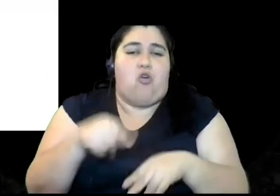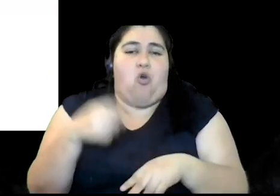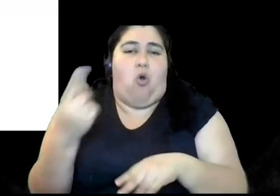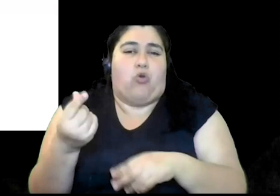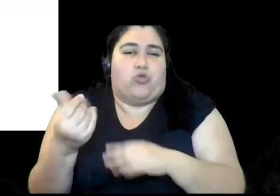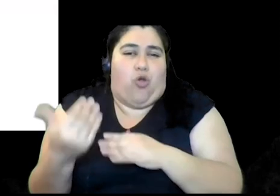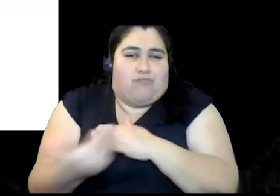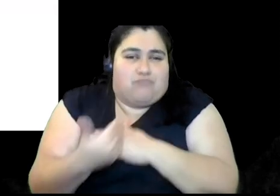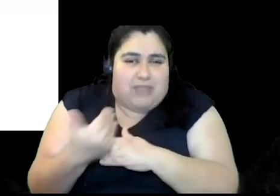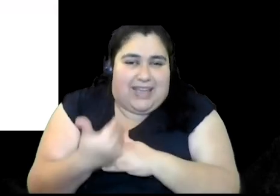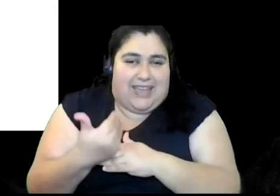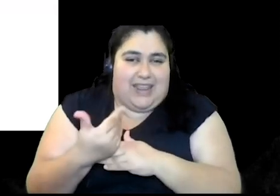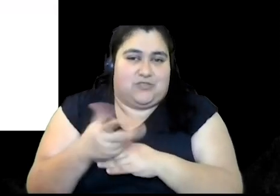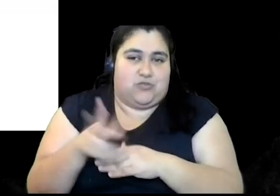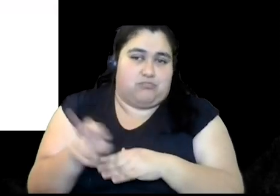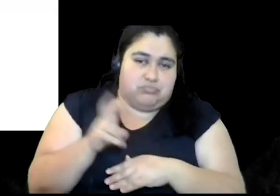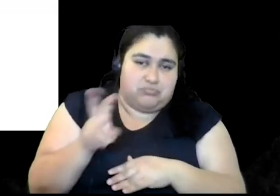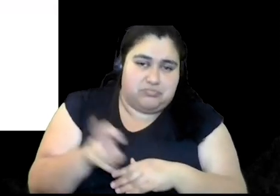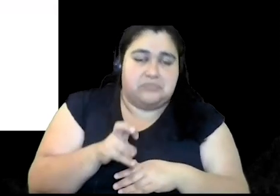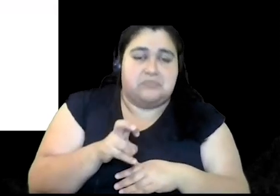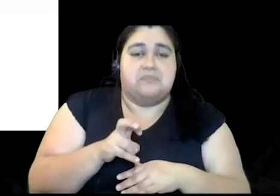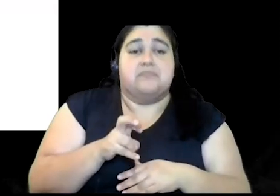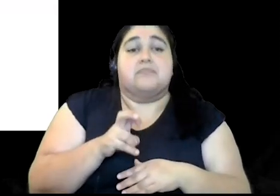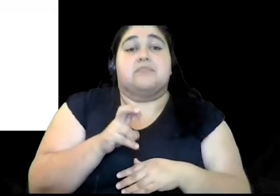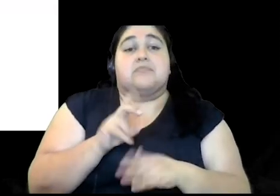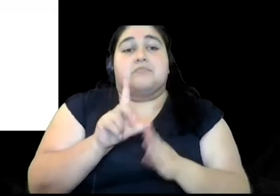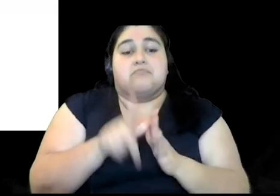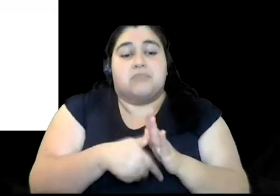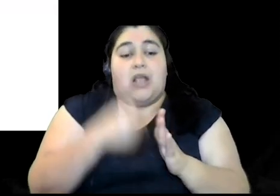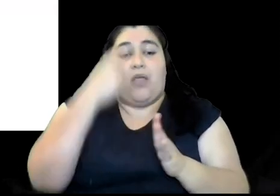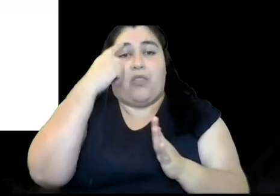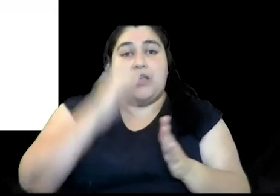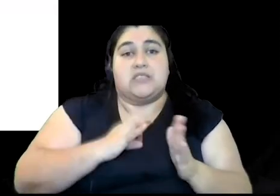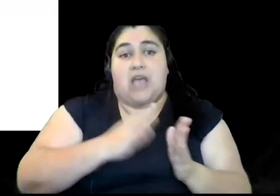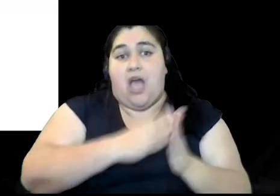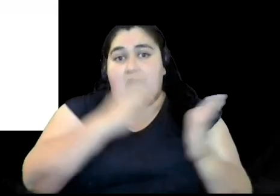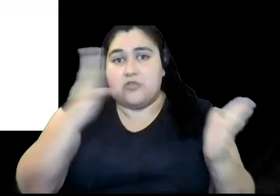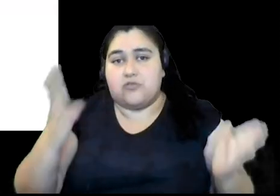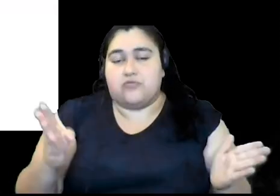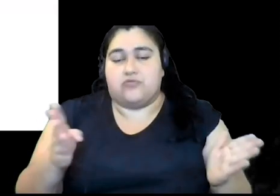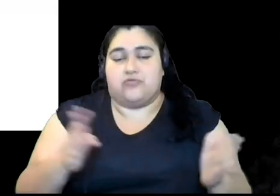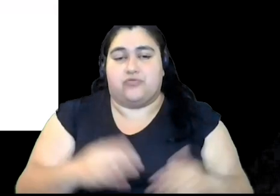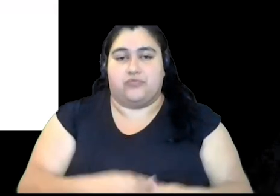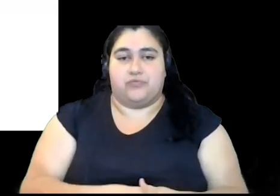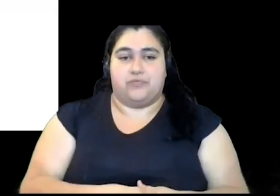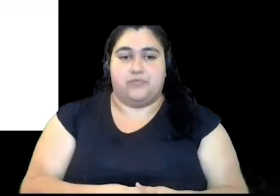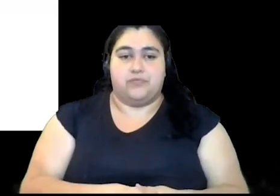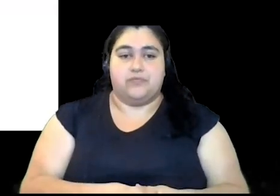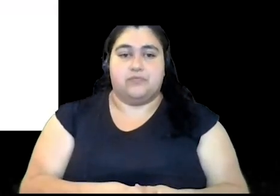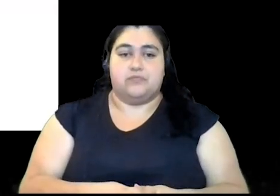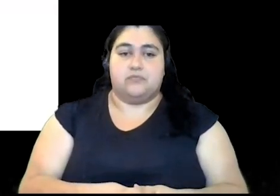que se libere antes de los 10 años de la indivisión.